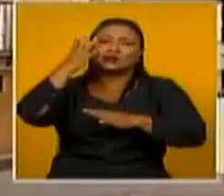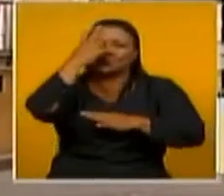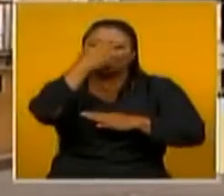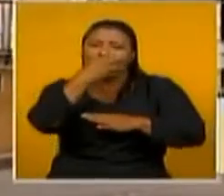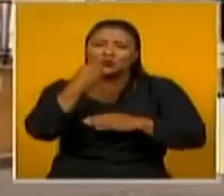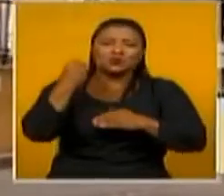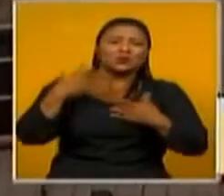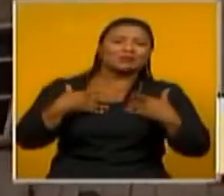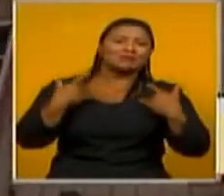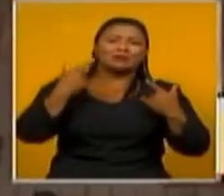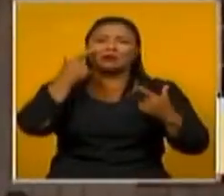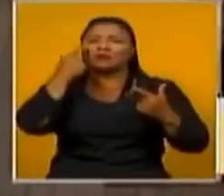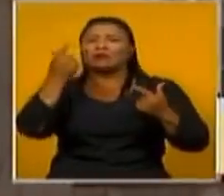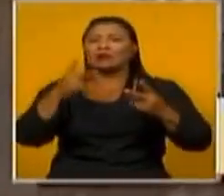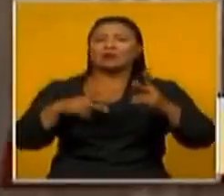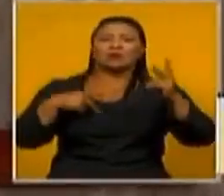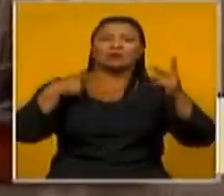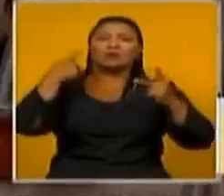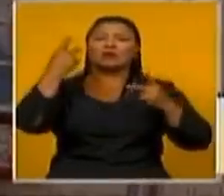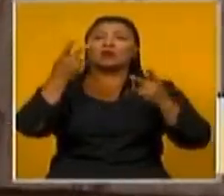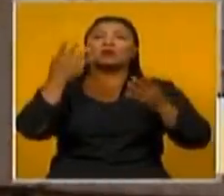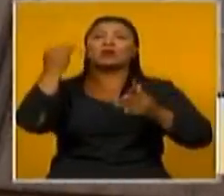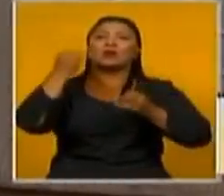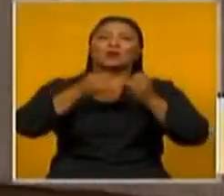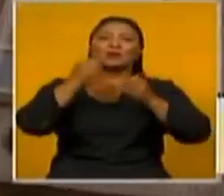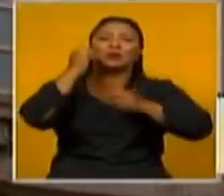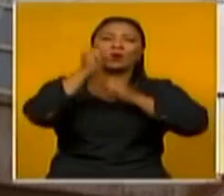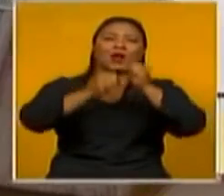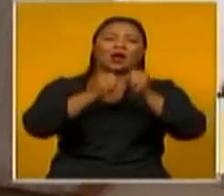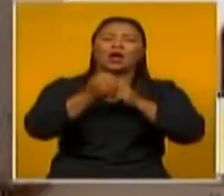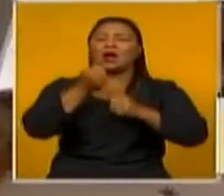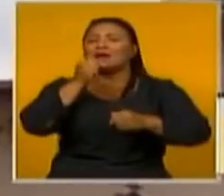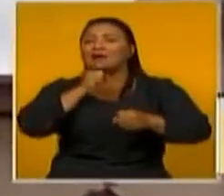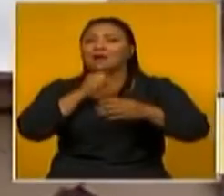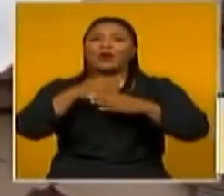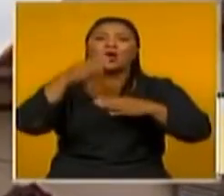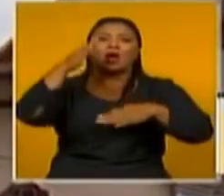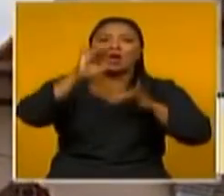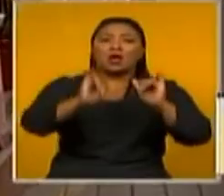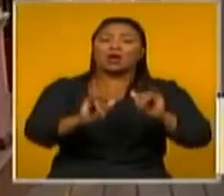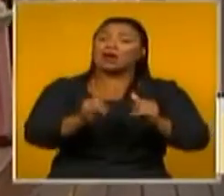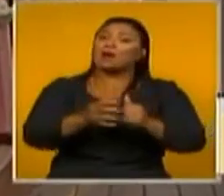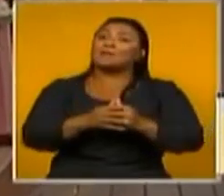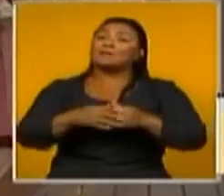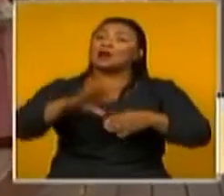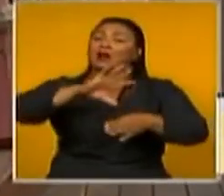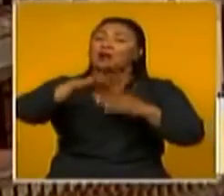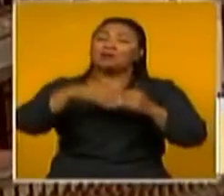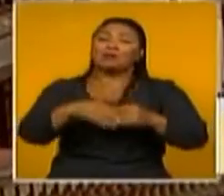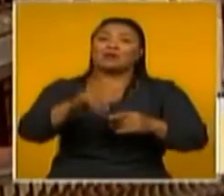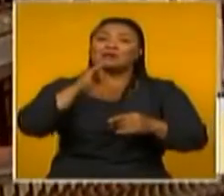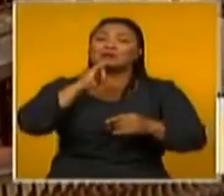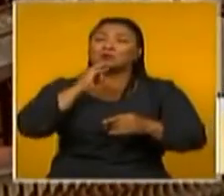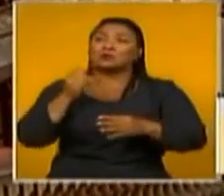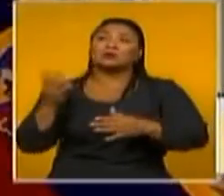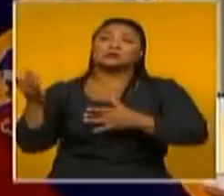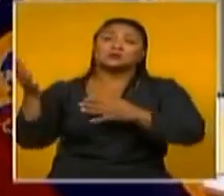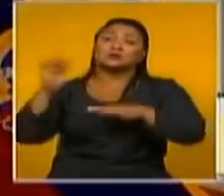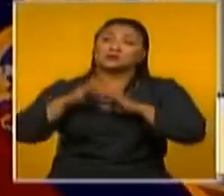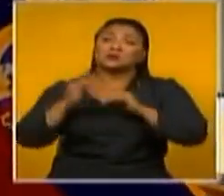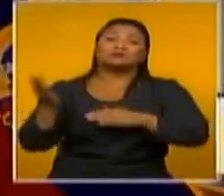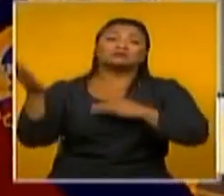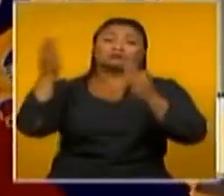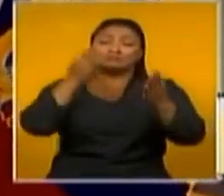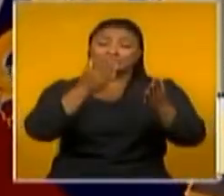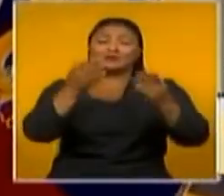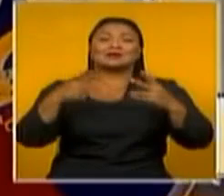la posibilidad de vivir sus últimos años en esta localidad. El embajador de Estados Unidos invitó a sus compatriotas a visitar Zaruma. Yo creo